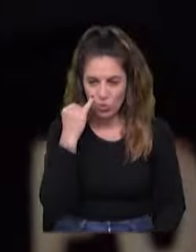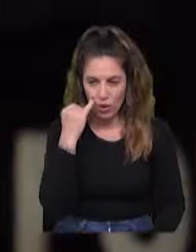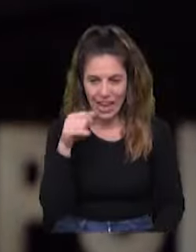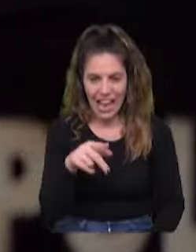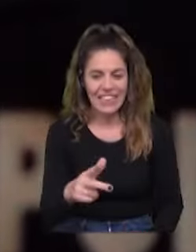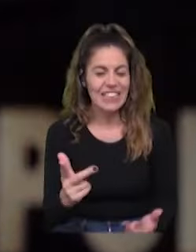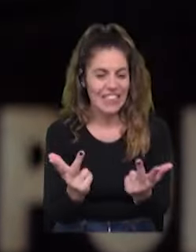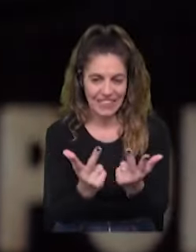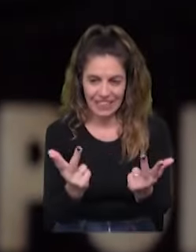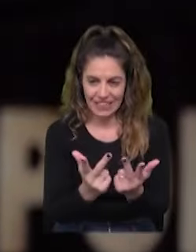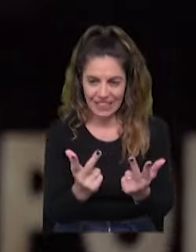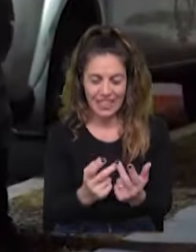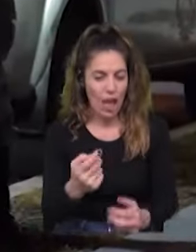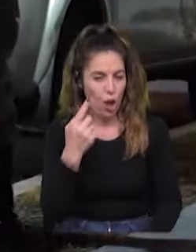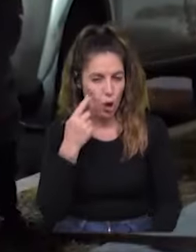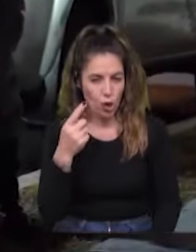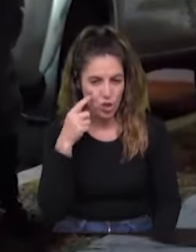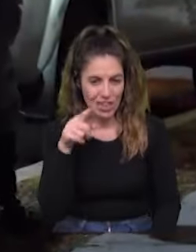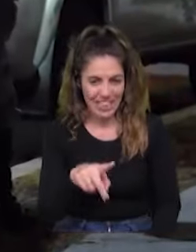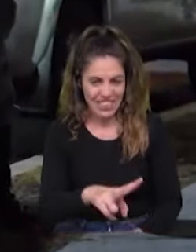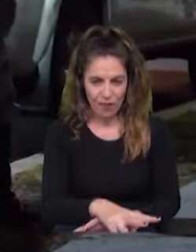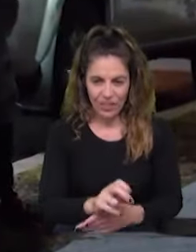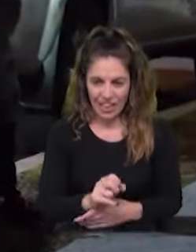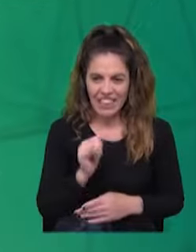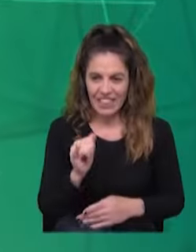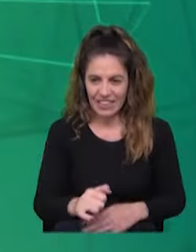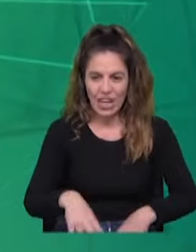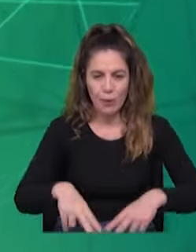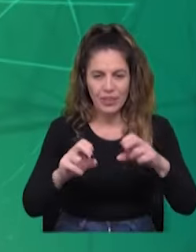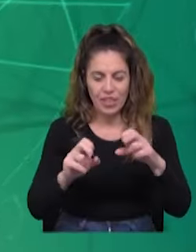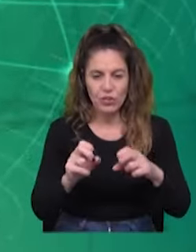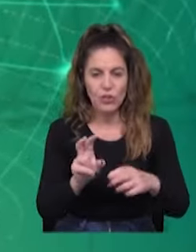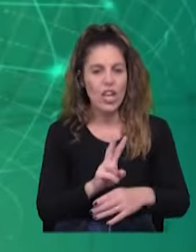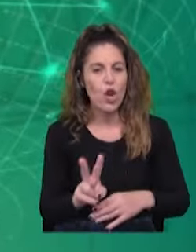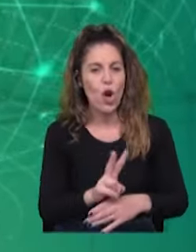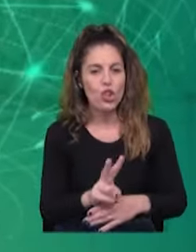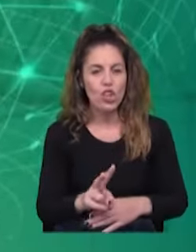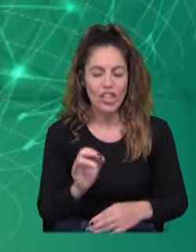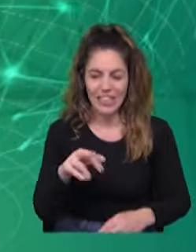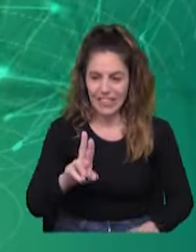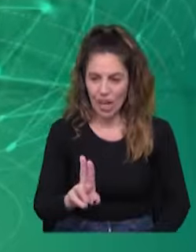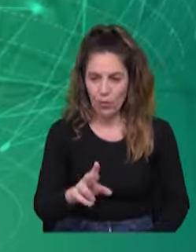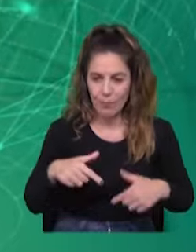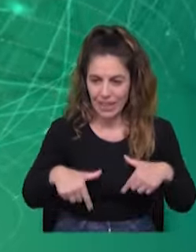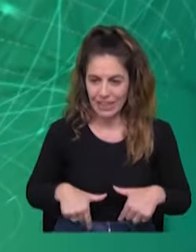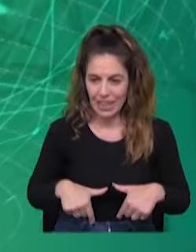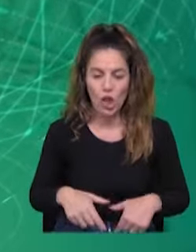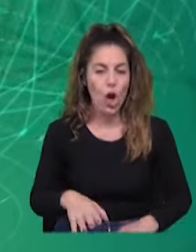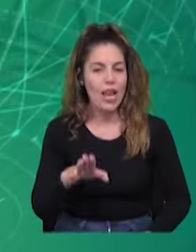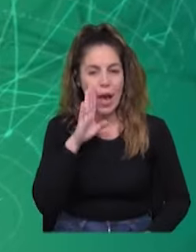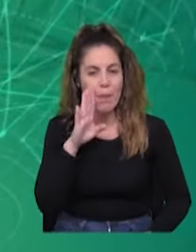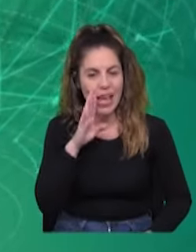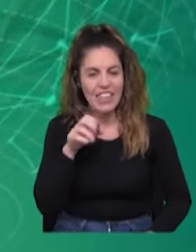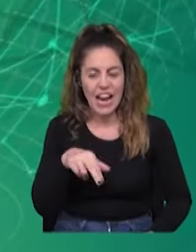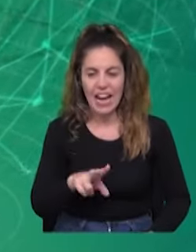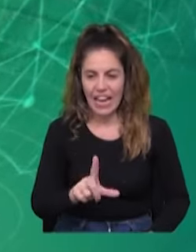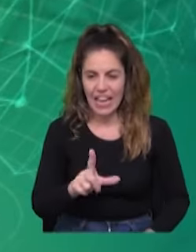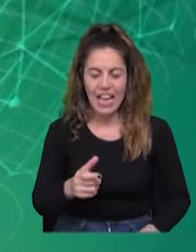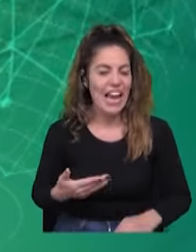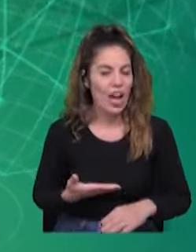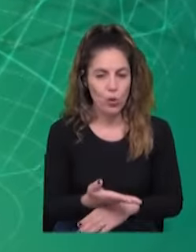33 al tomar conocimiento de que esa fiscal tendría el caso sobre omisión del inau y el Ministerio la madre de Ángel la recusó recordando en el